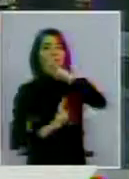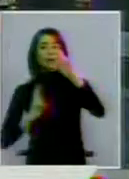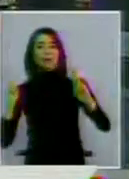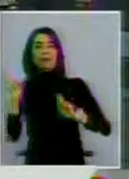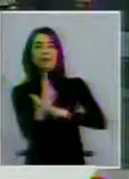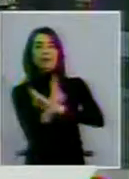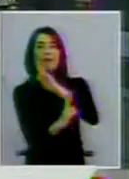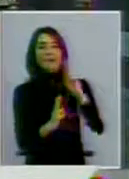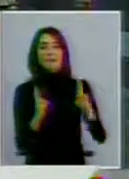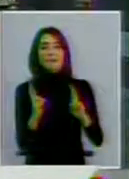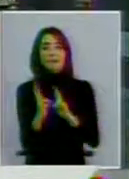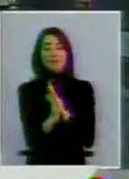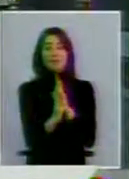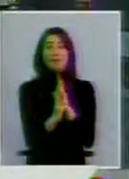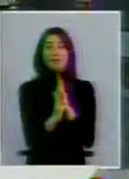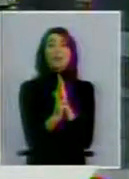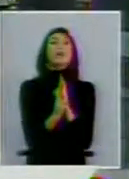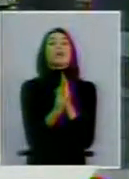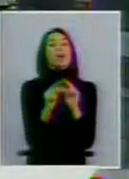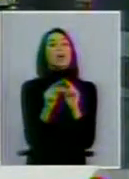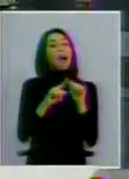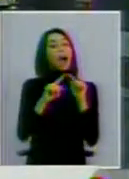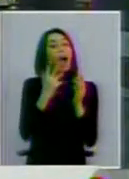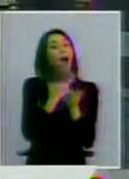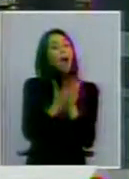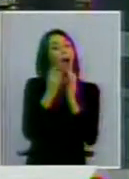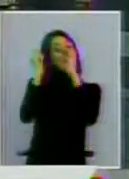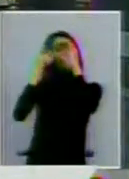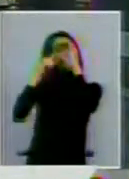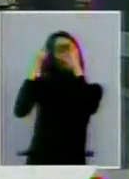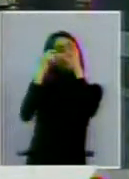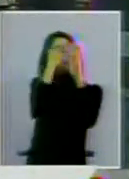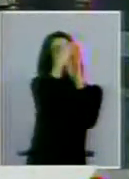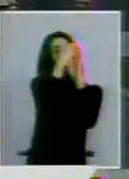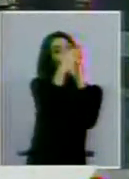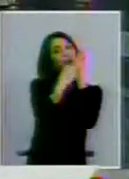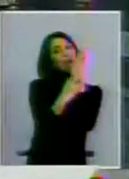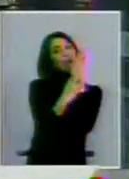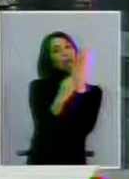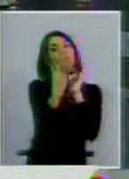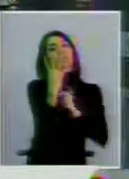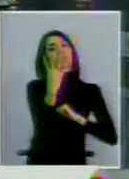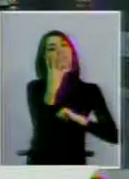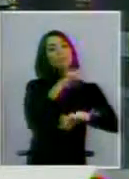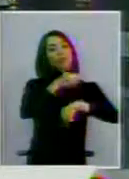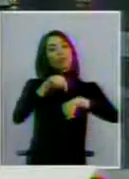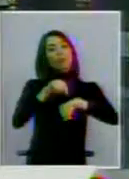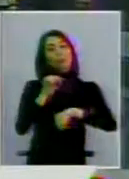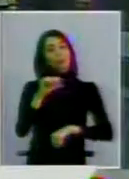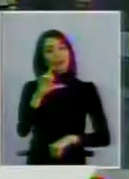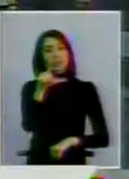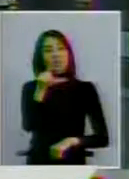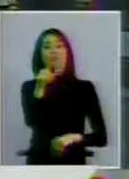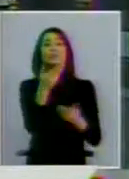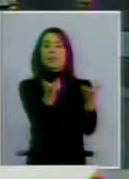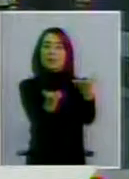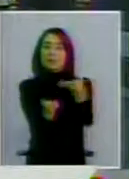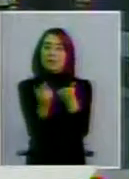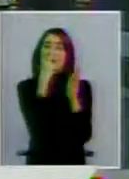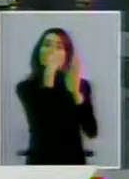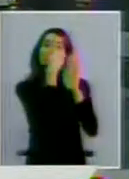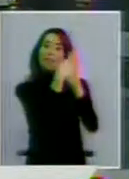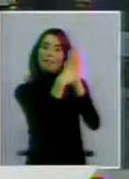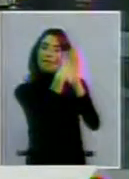esto tenemos varios reportajes en 24horas.cl que los invitamos a revisar y también